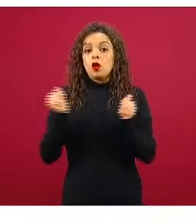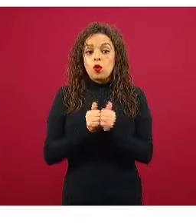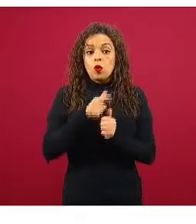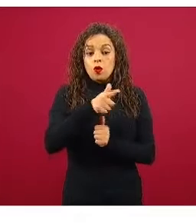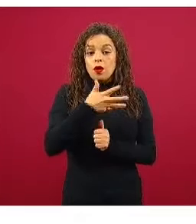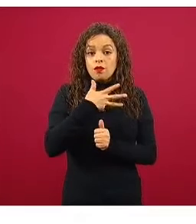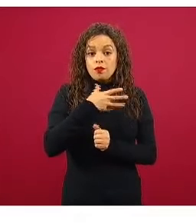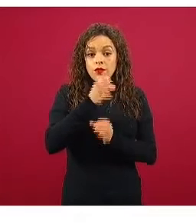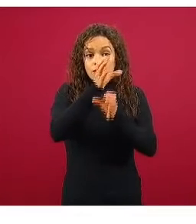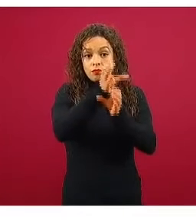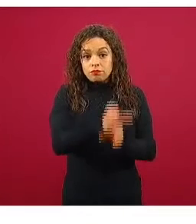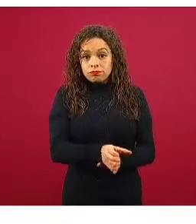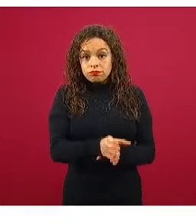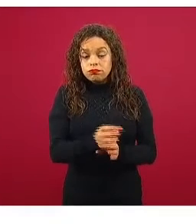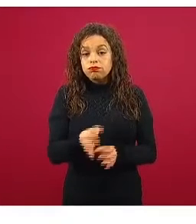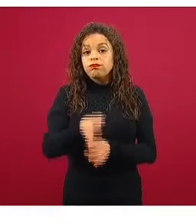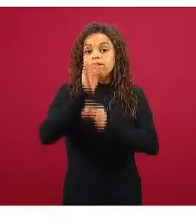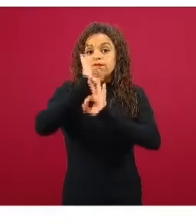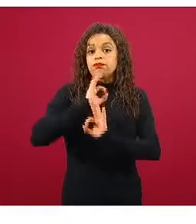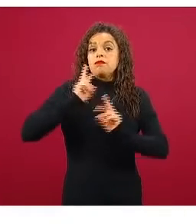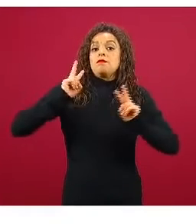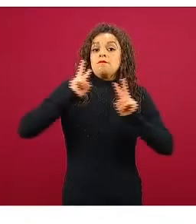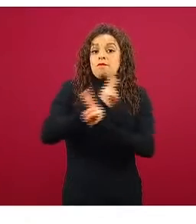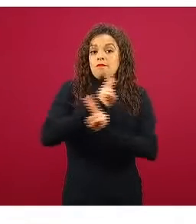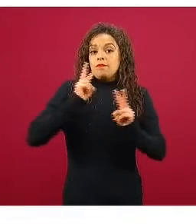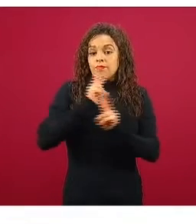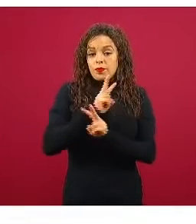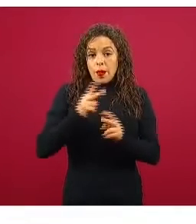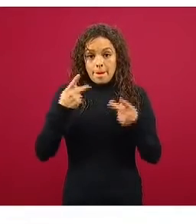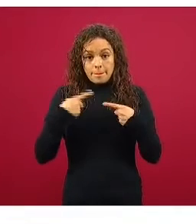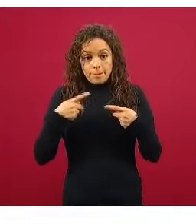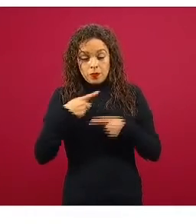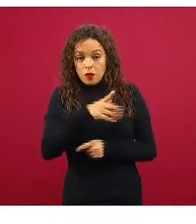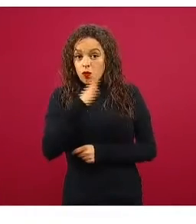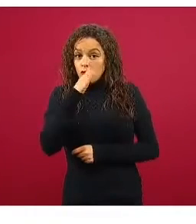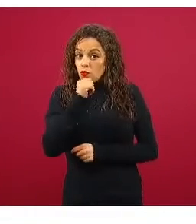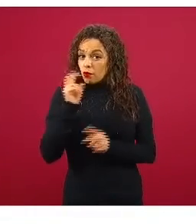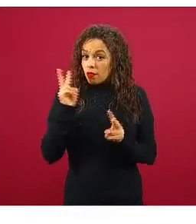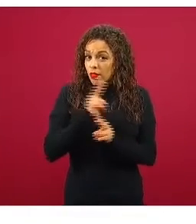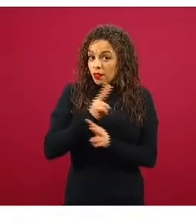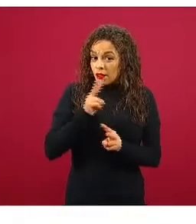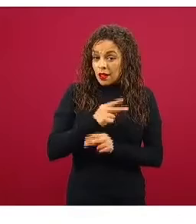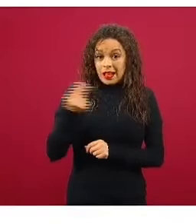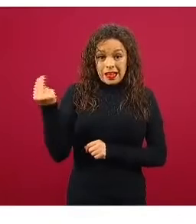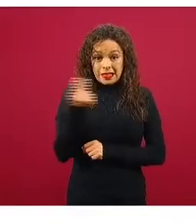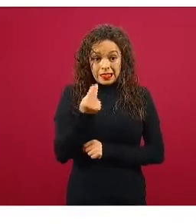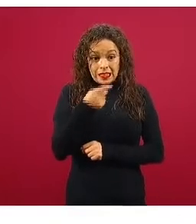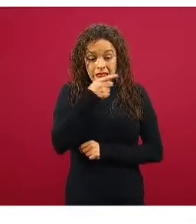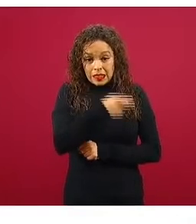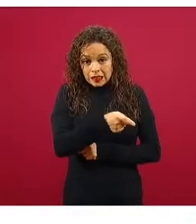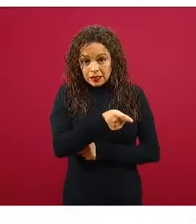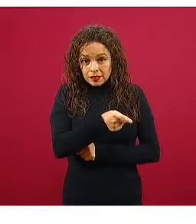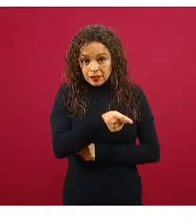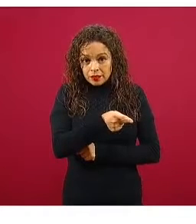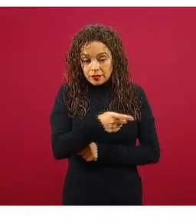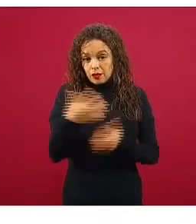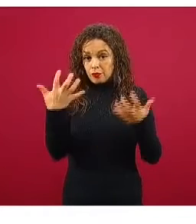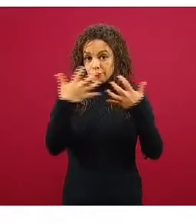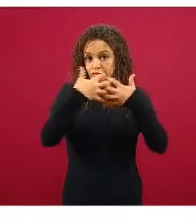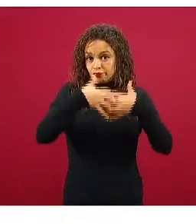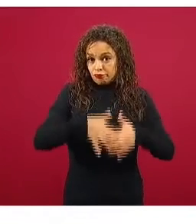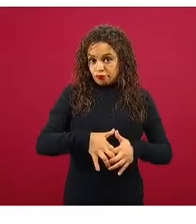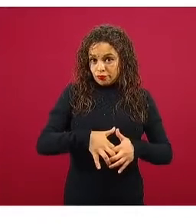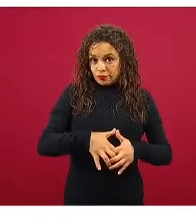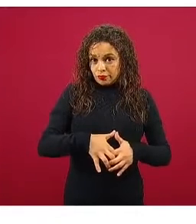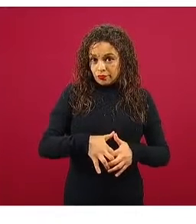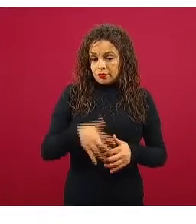sí se utilizan para pacientes críticos que tienen ya falla respiratoria y que requieren de este tipo de